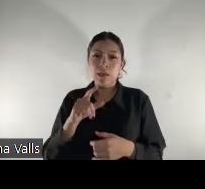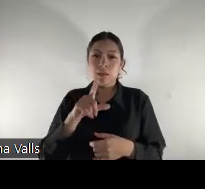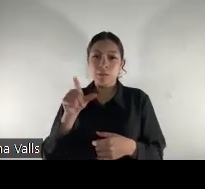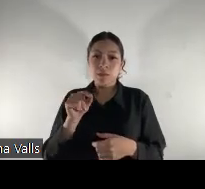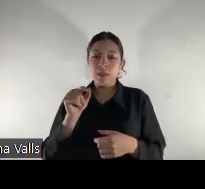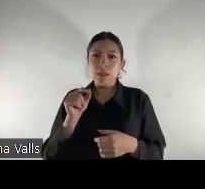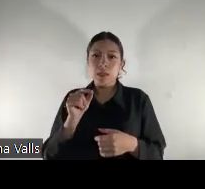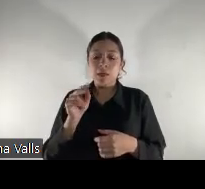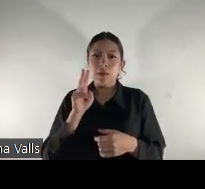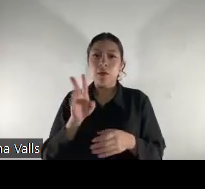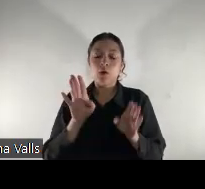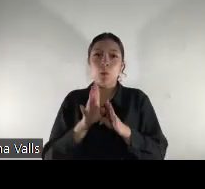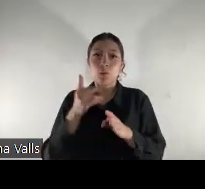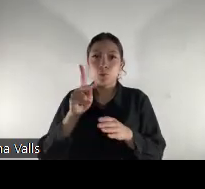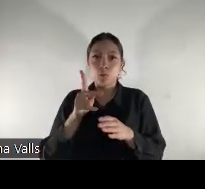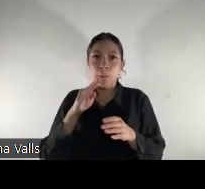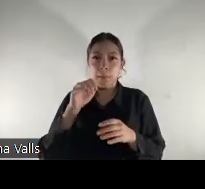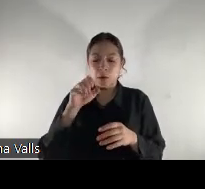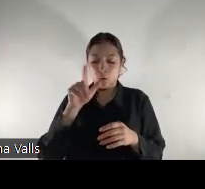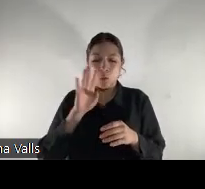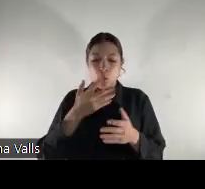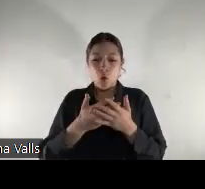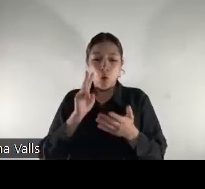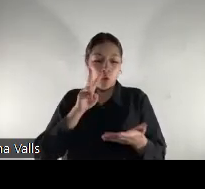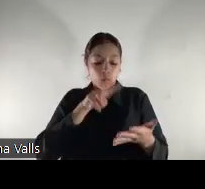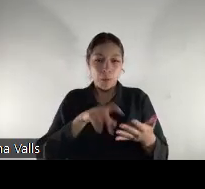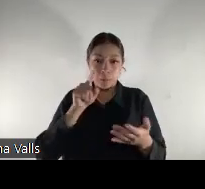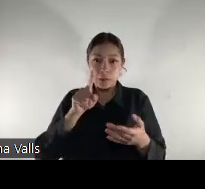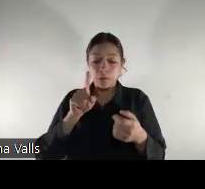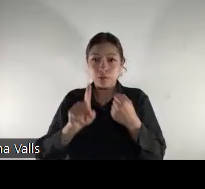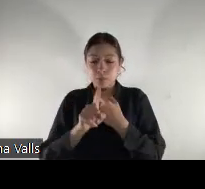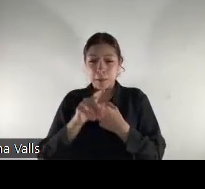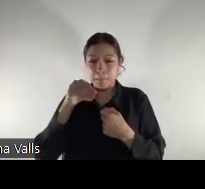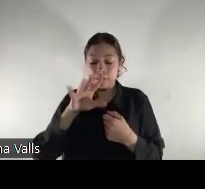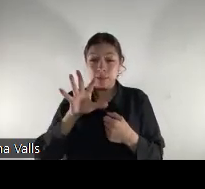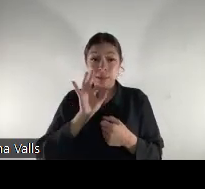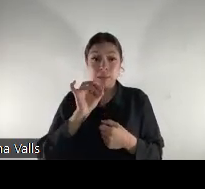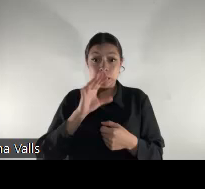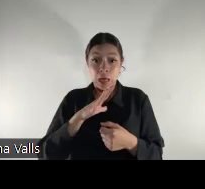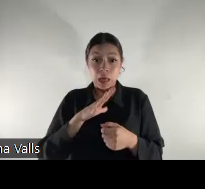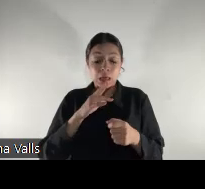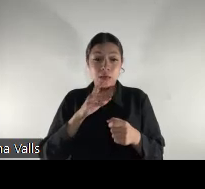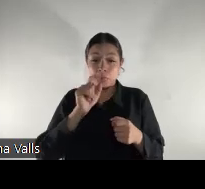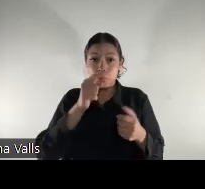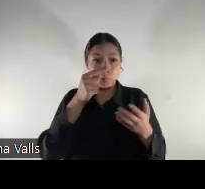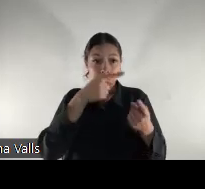Manual Estadístico y Diagnóstico de los Trastornos Mentales de DSM-5, si se cumplen los criterios. Todos los procesos